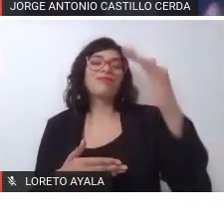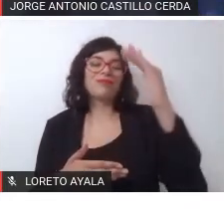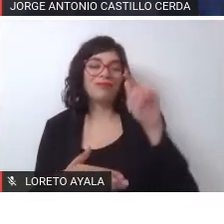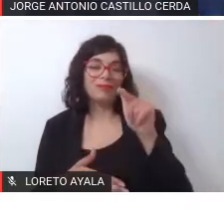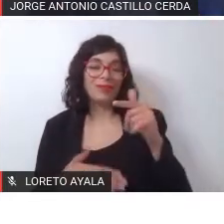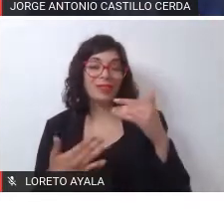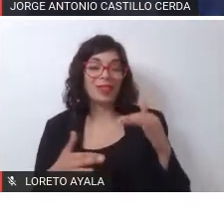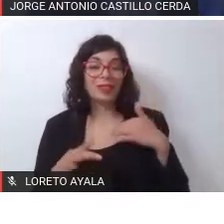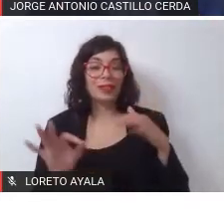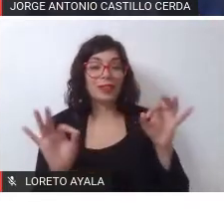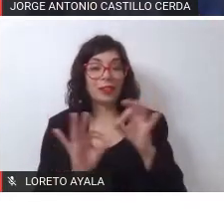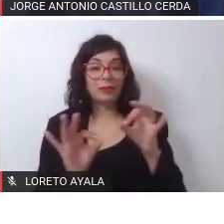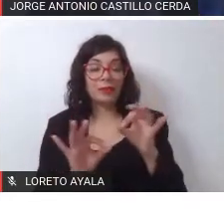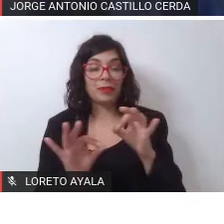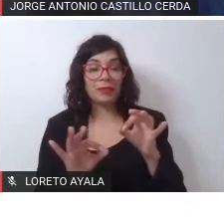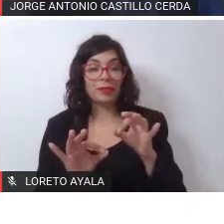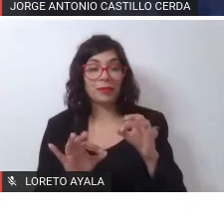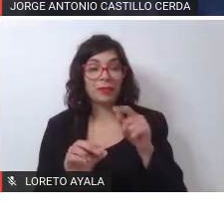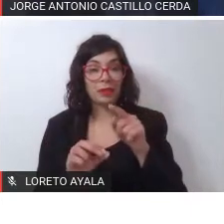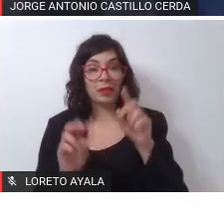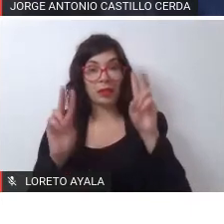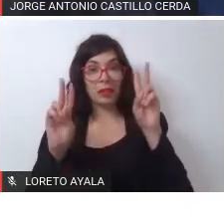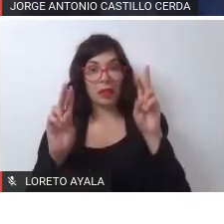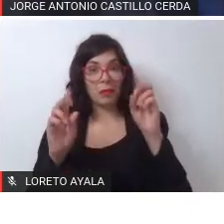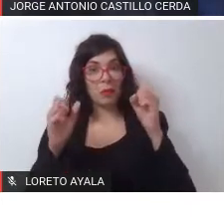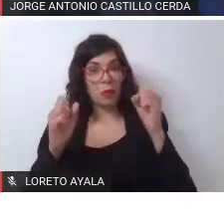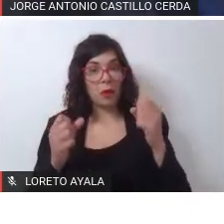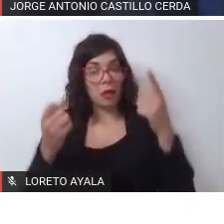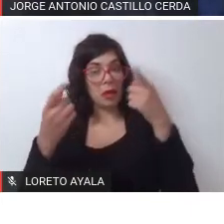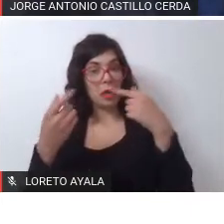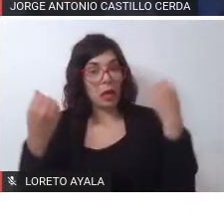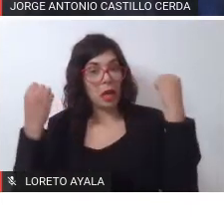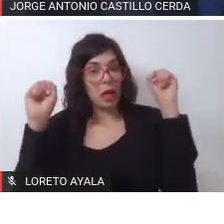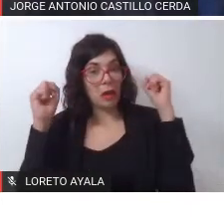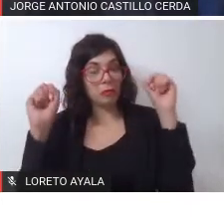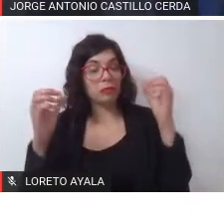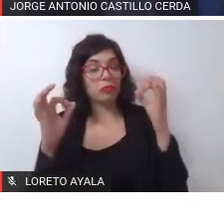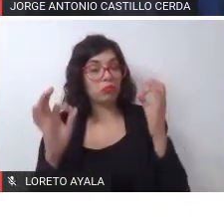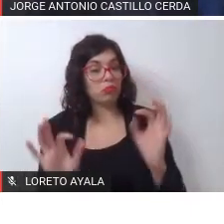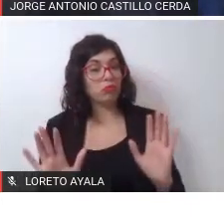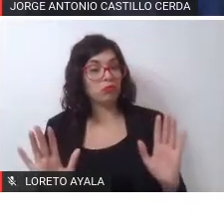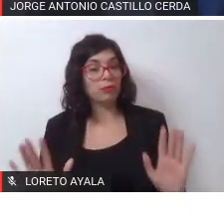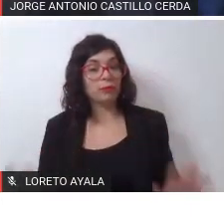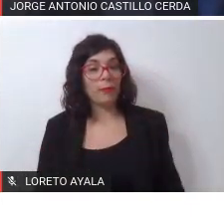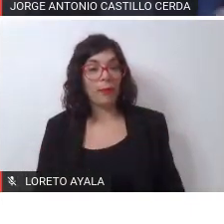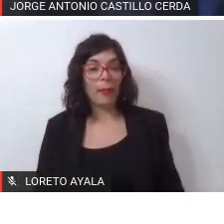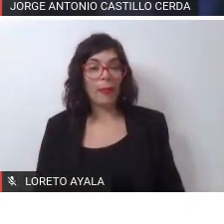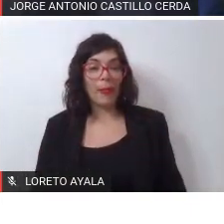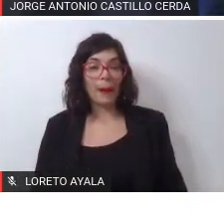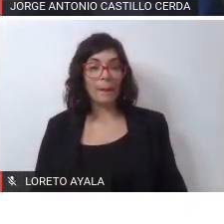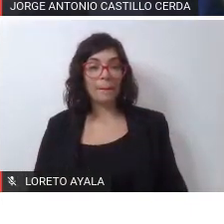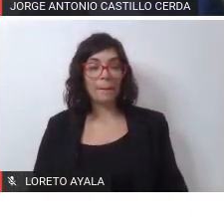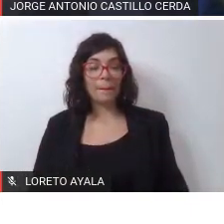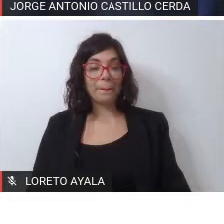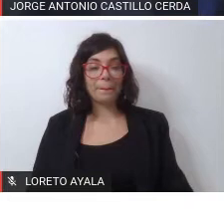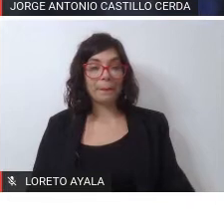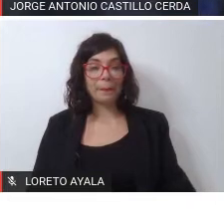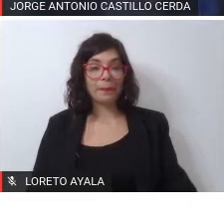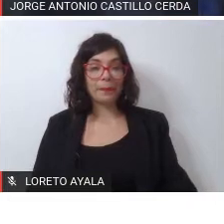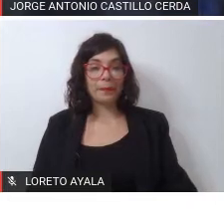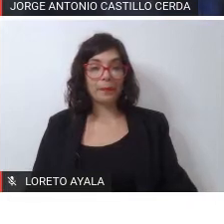les adelanto que podría ser un tema de capacitación, obviamente. Vimos cómo se entrecruzan los